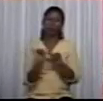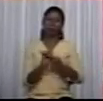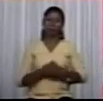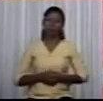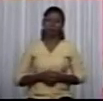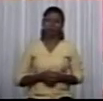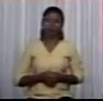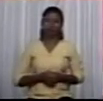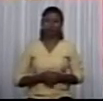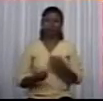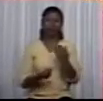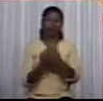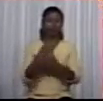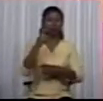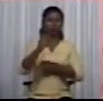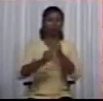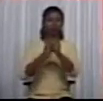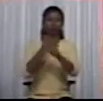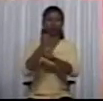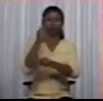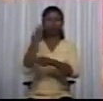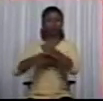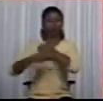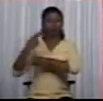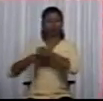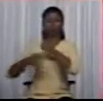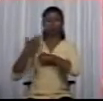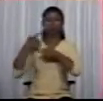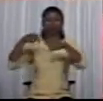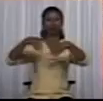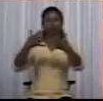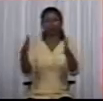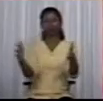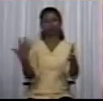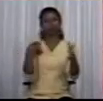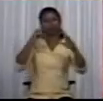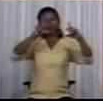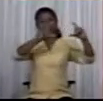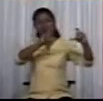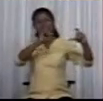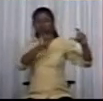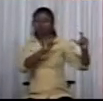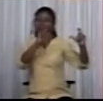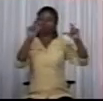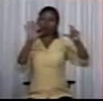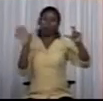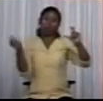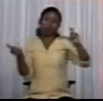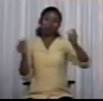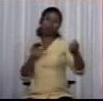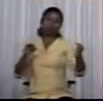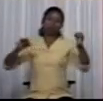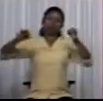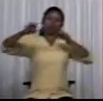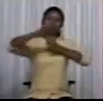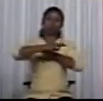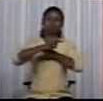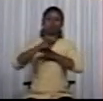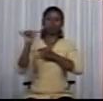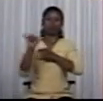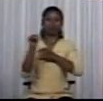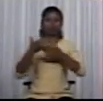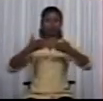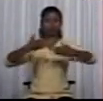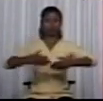vienen, para las nuevas generaciones, que yo ya no estoy, ya crean los otros, me sustituyan, que han de venir también, y así como este monumento